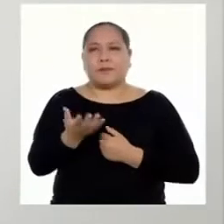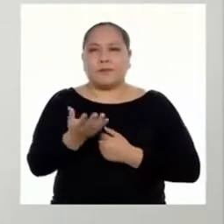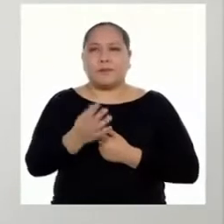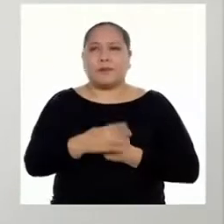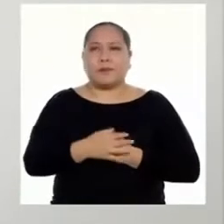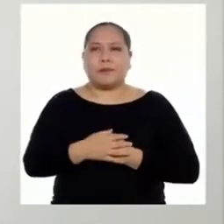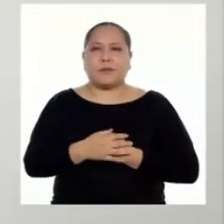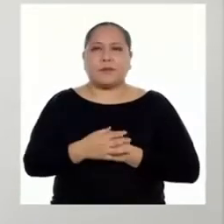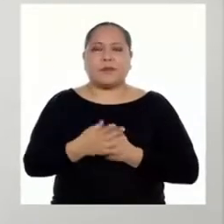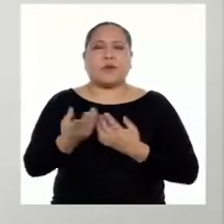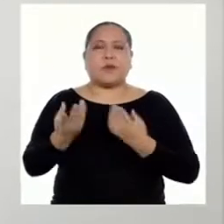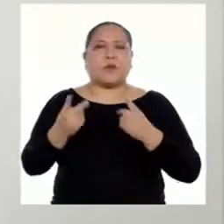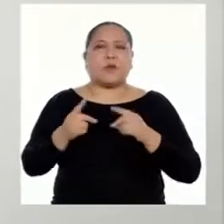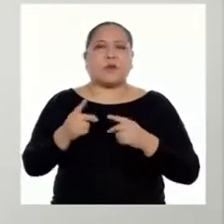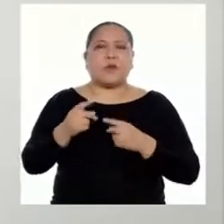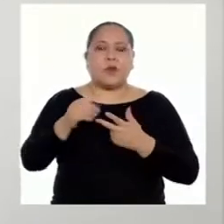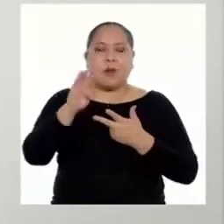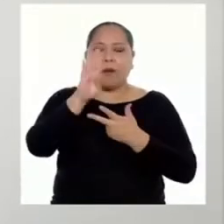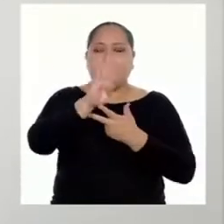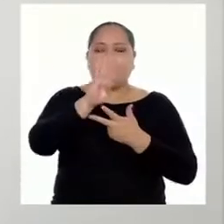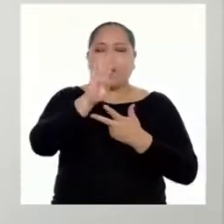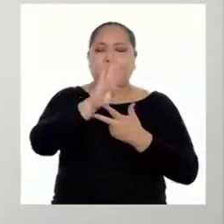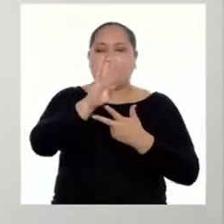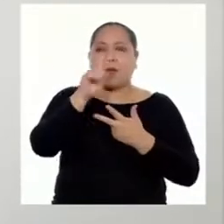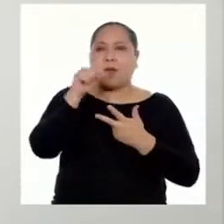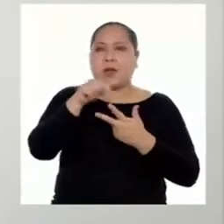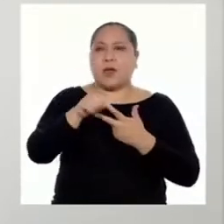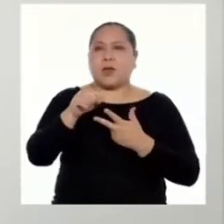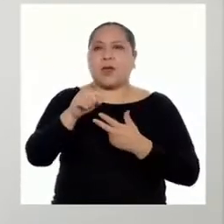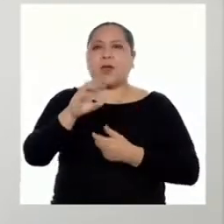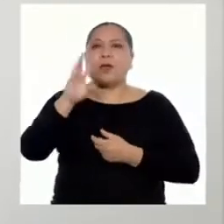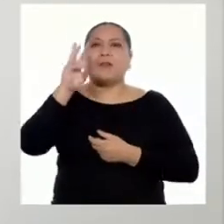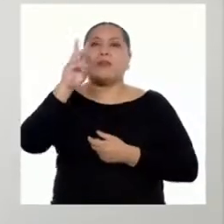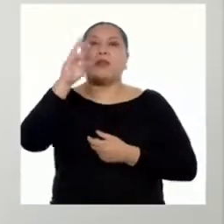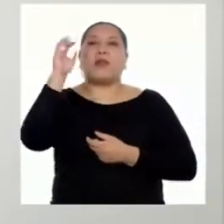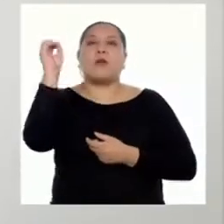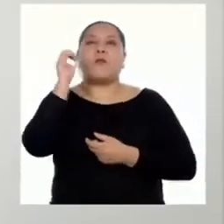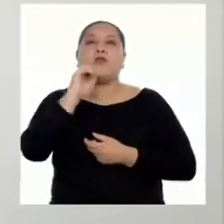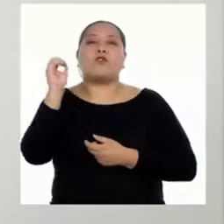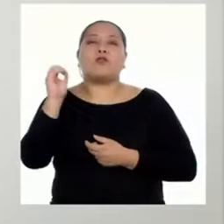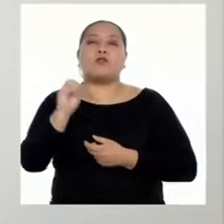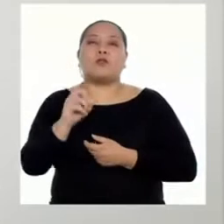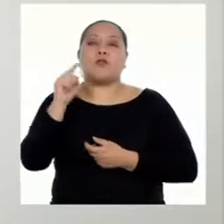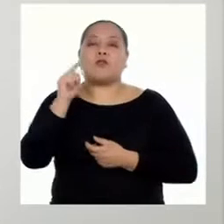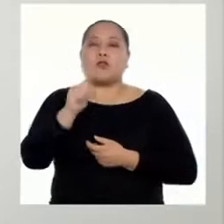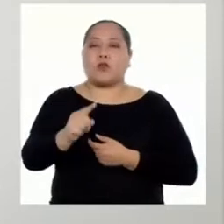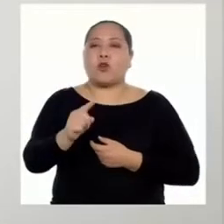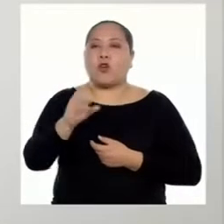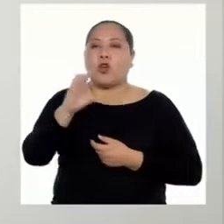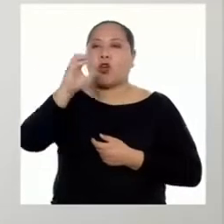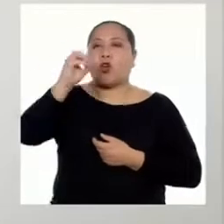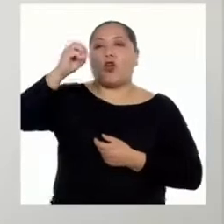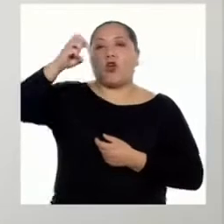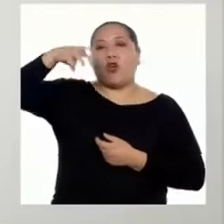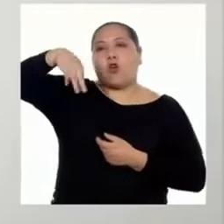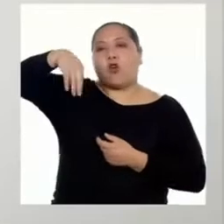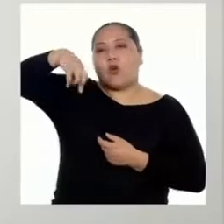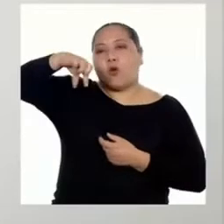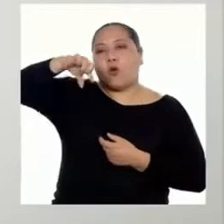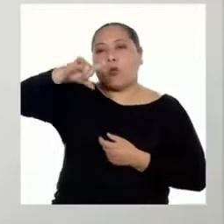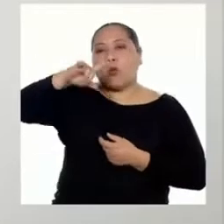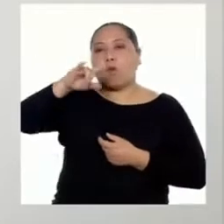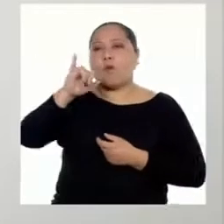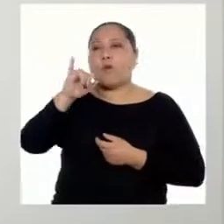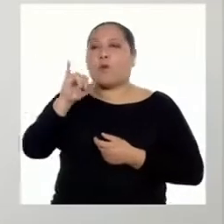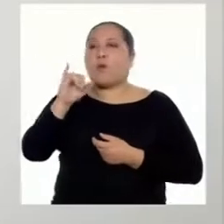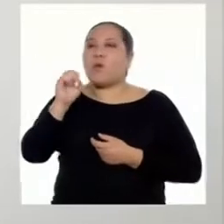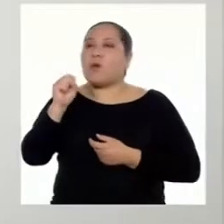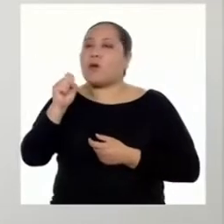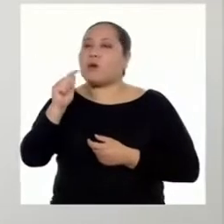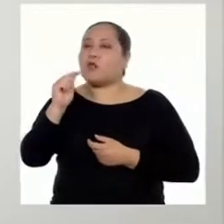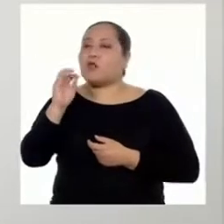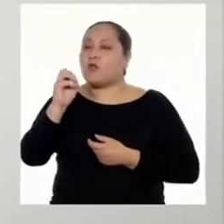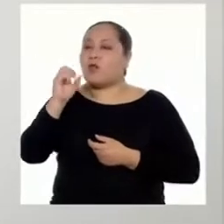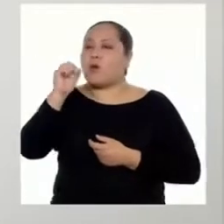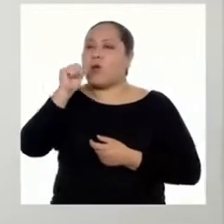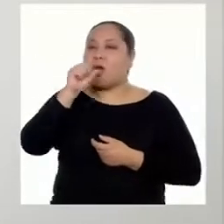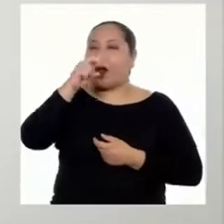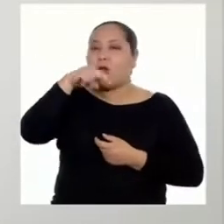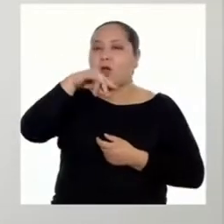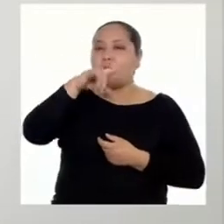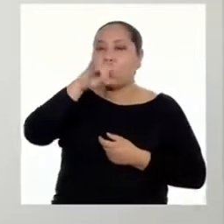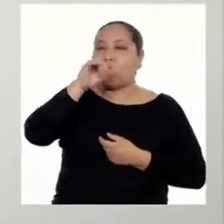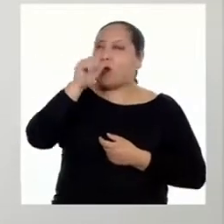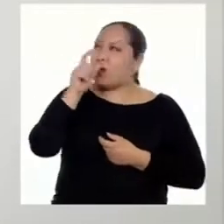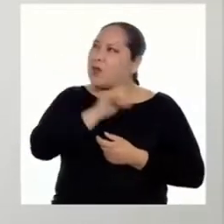el caso de la entidad financiera B con tasa del 6% de interés compuesto anual? ¿Viene a ser lo mismo